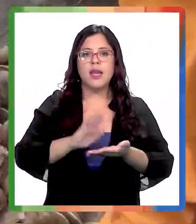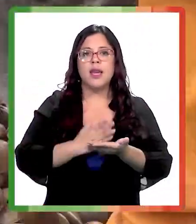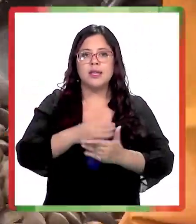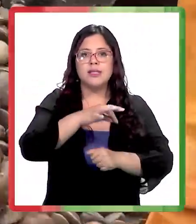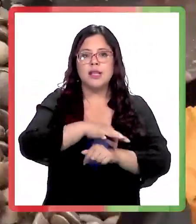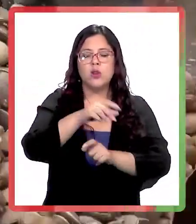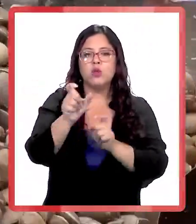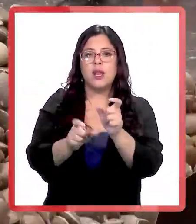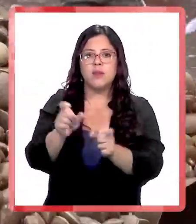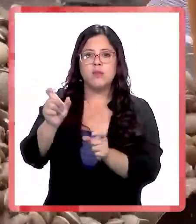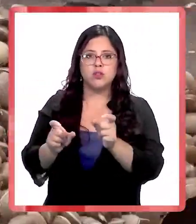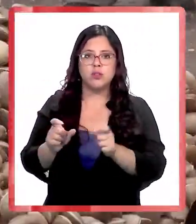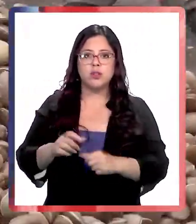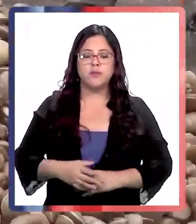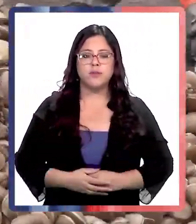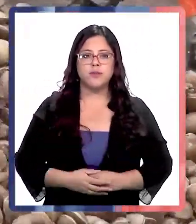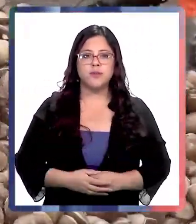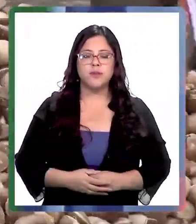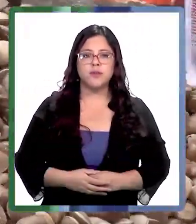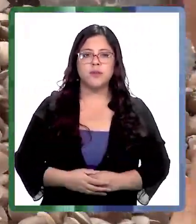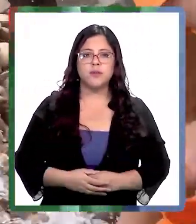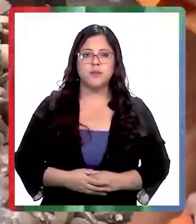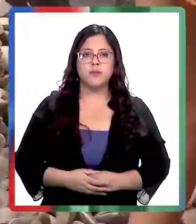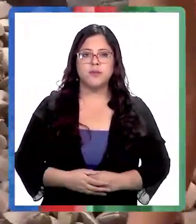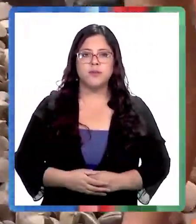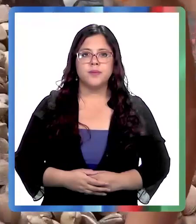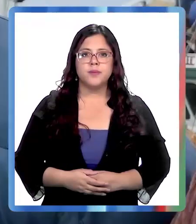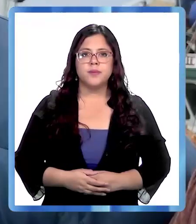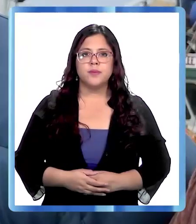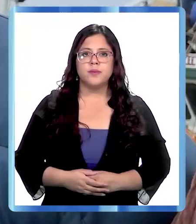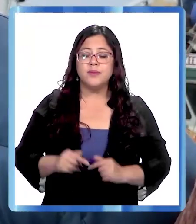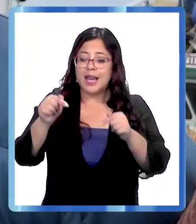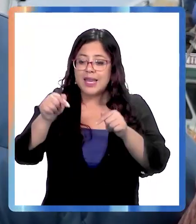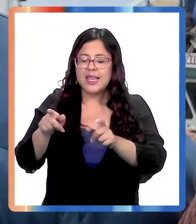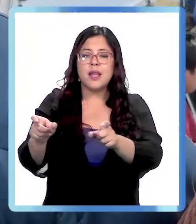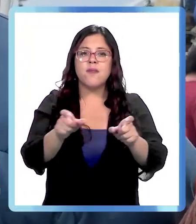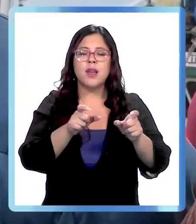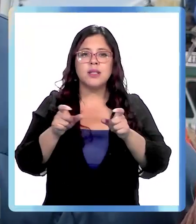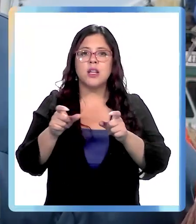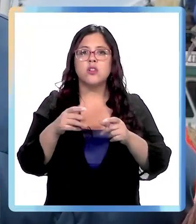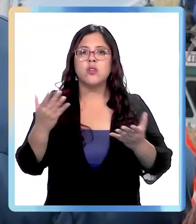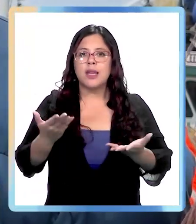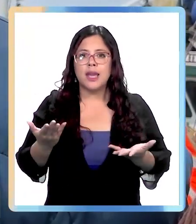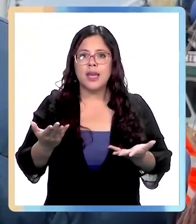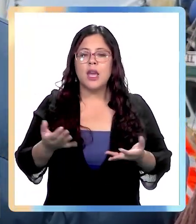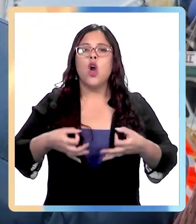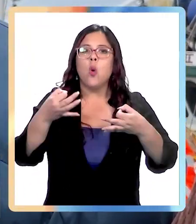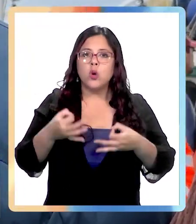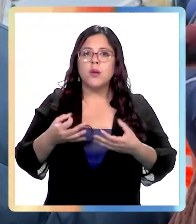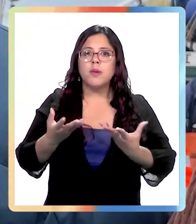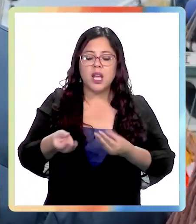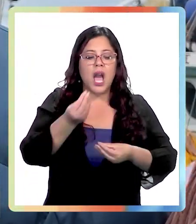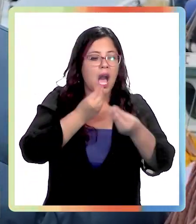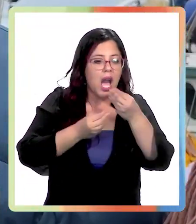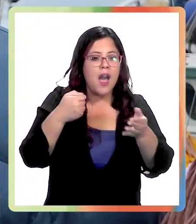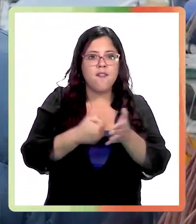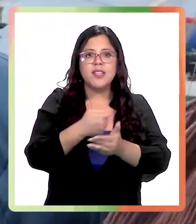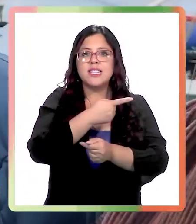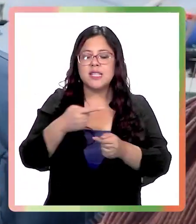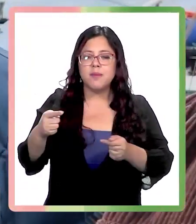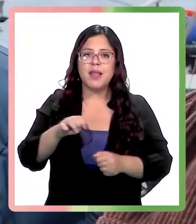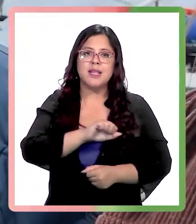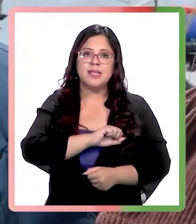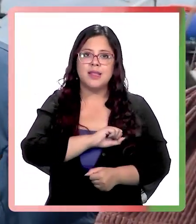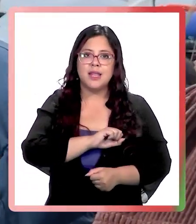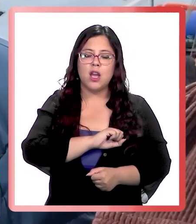nuestra comunidad. Lo que hoy día está saliendo aquí, lo que se está fiscalizando, es lo que se va a consumir durante este fin de semana en Santiago.